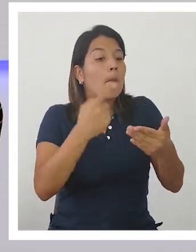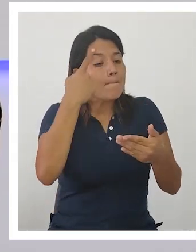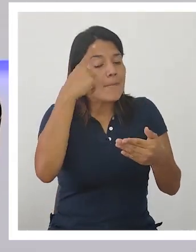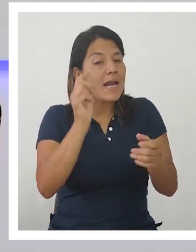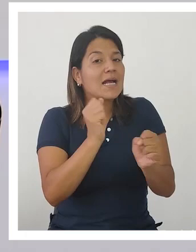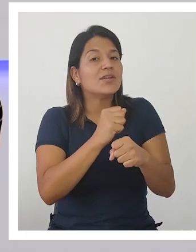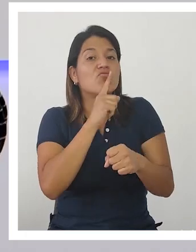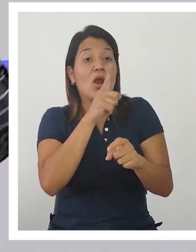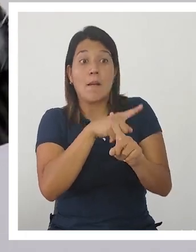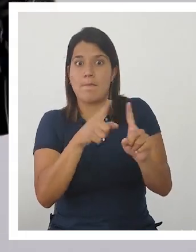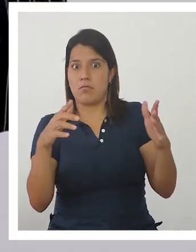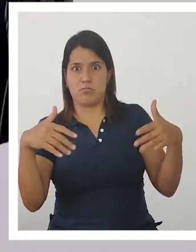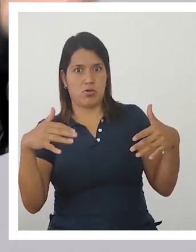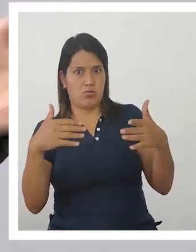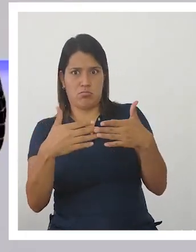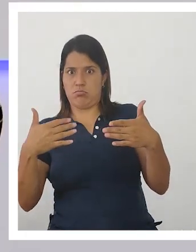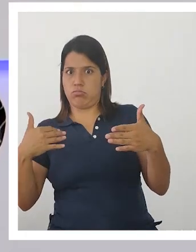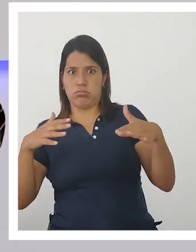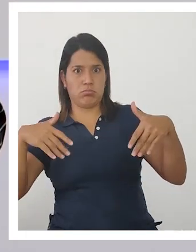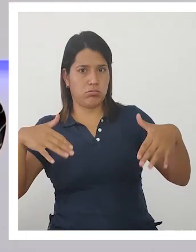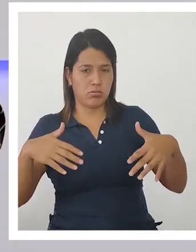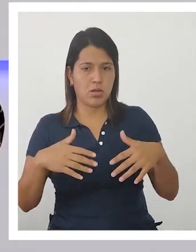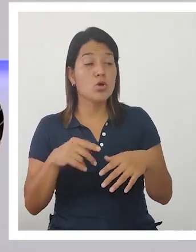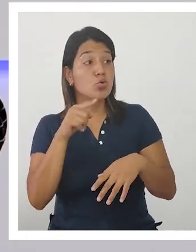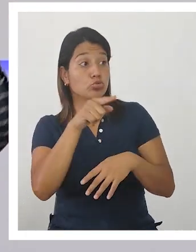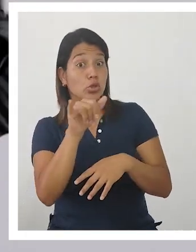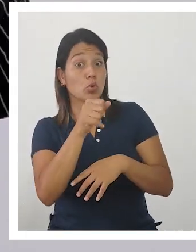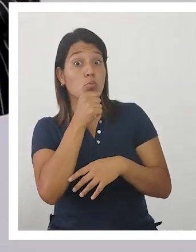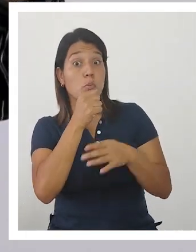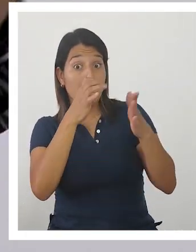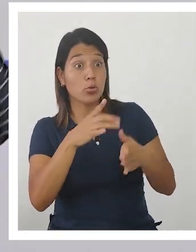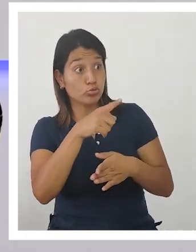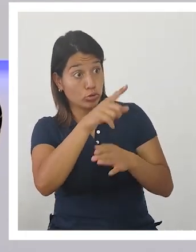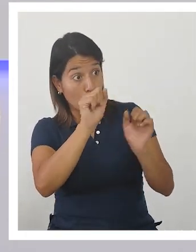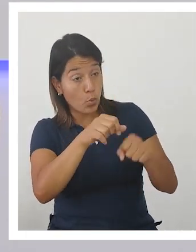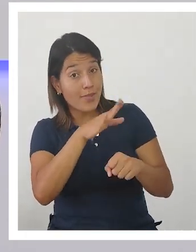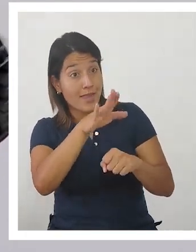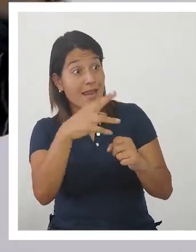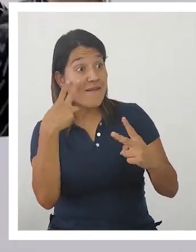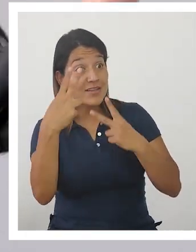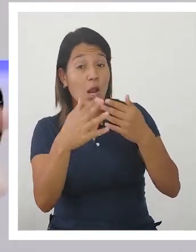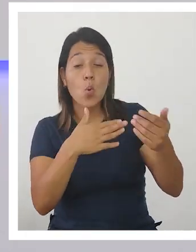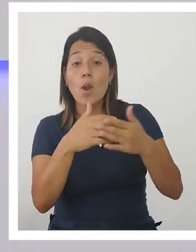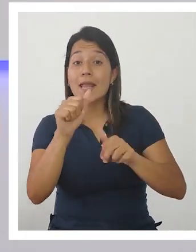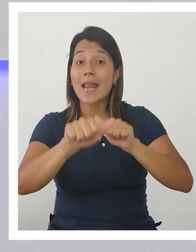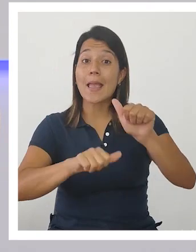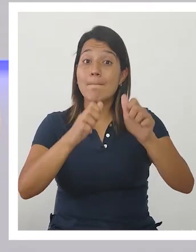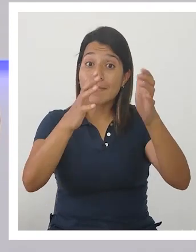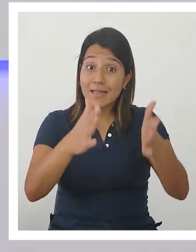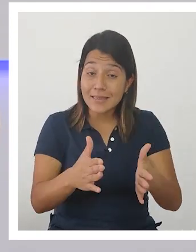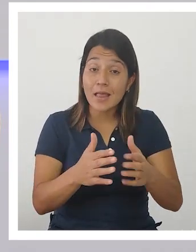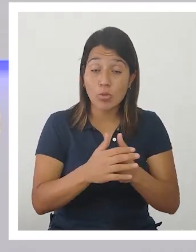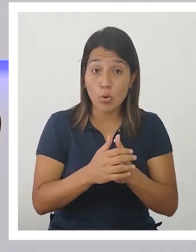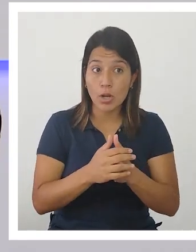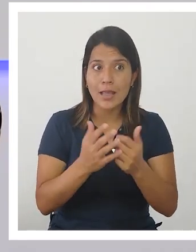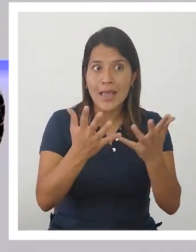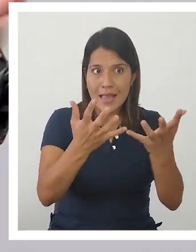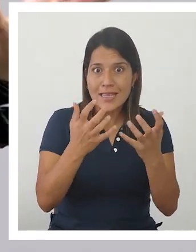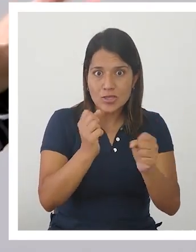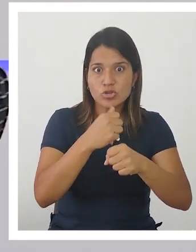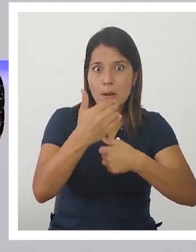periodista, puedes visitar a cualquier emprendedor que haya optado por una decisión rechazada y le va a decir que ha sido misión imposible. Sí.